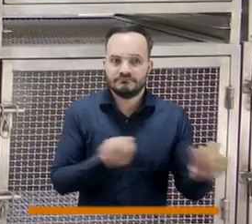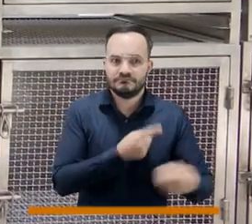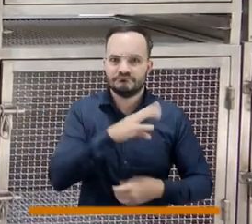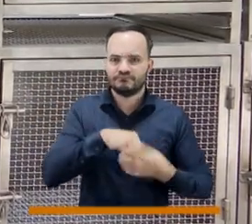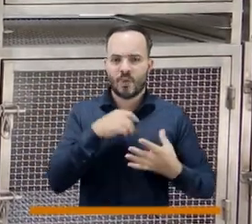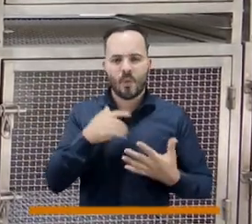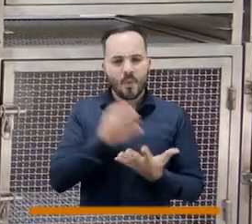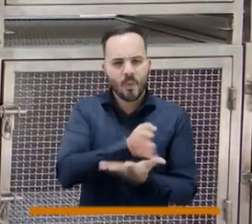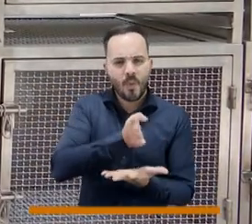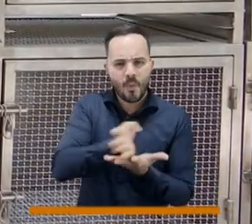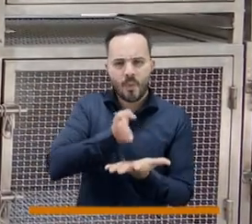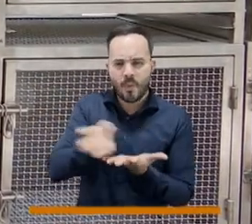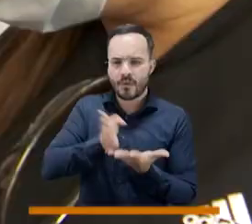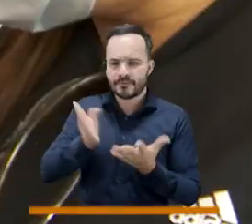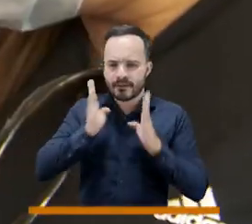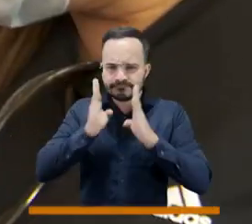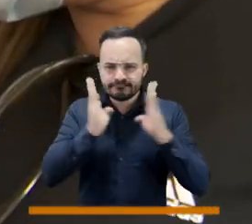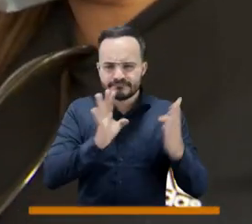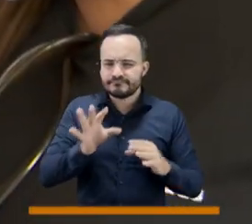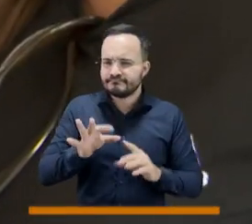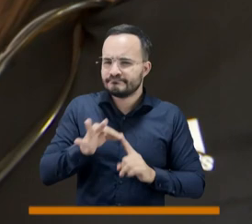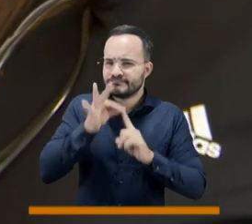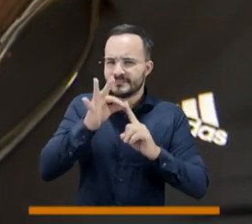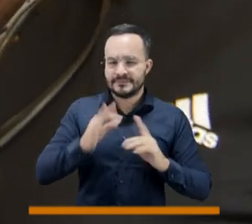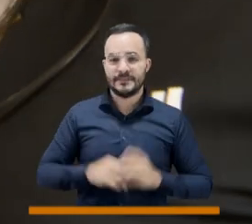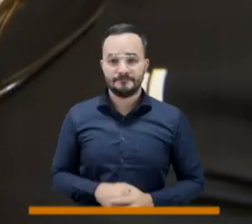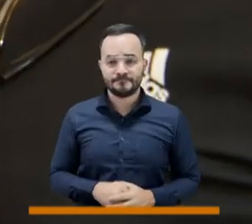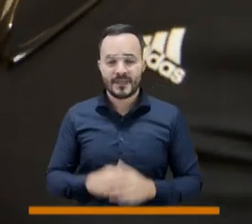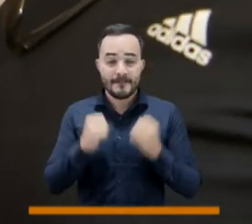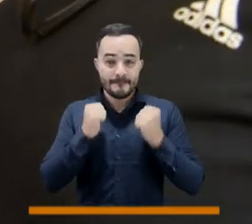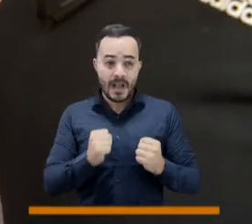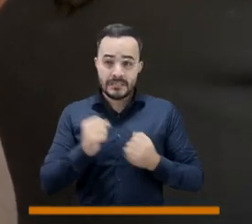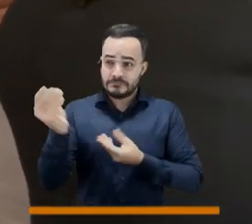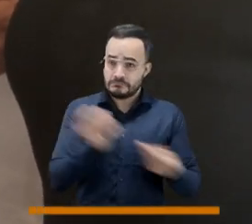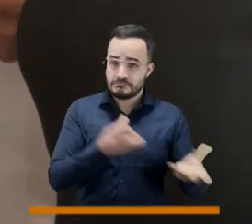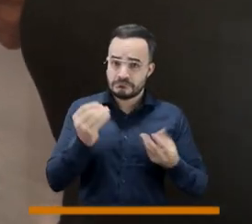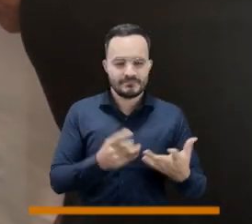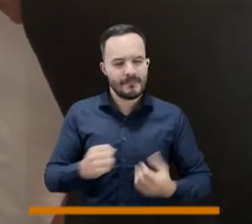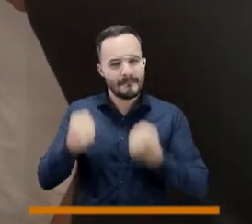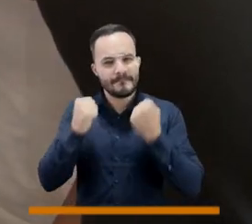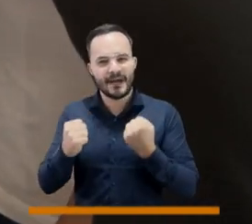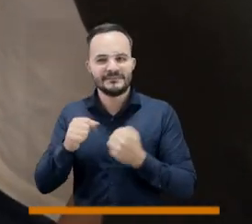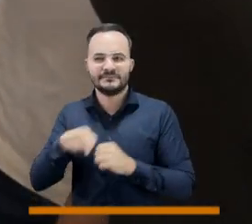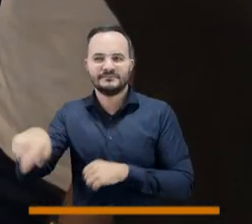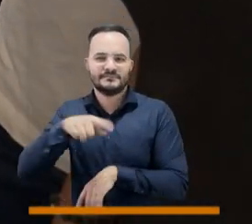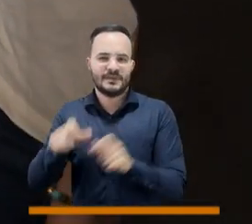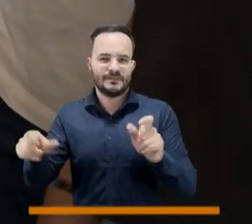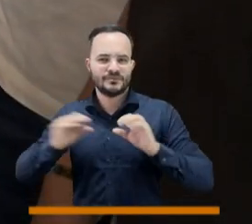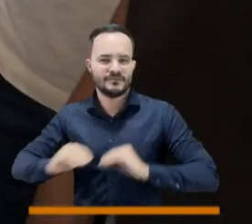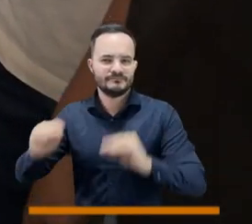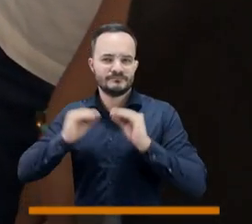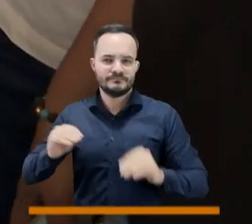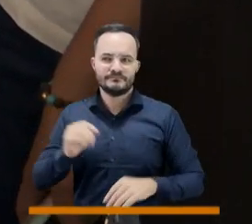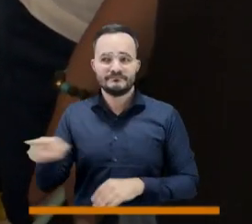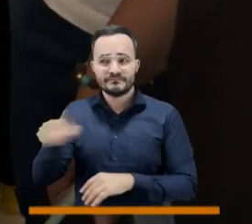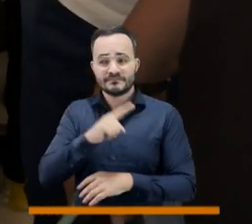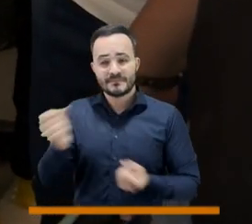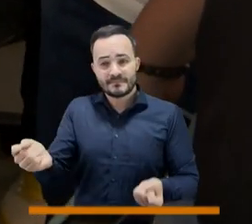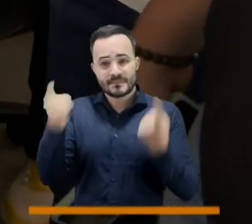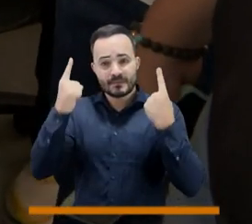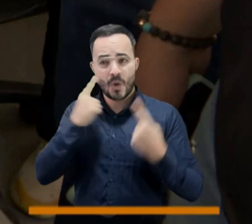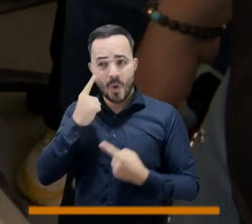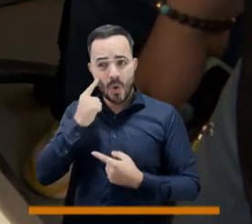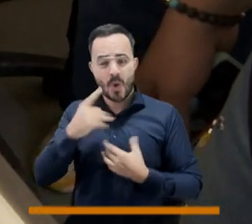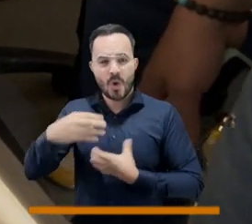especializada. Hay grandes retos, pero creo que el reto más grande es llegar a sensibilizar y que la gente entienda que la tenencia